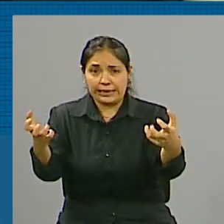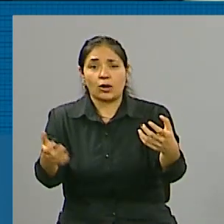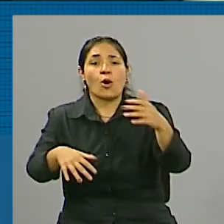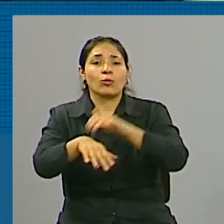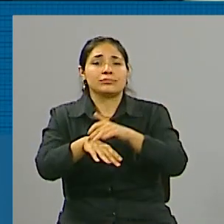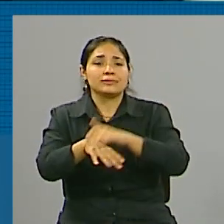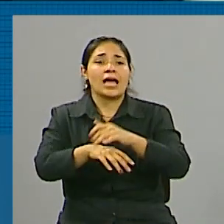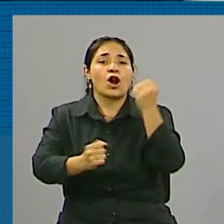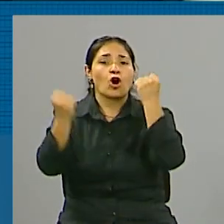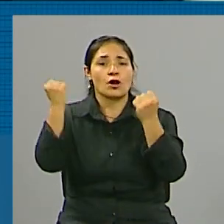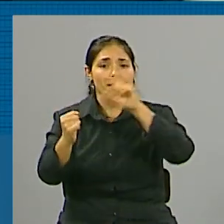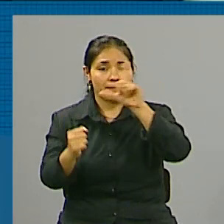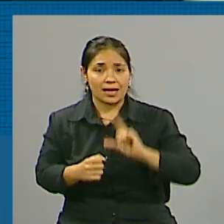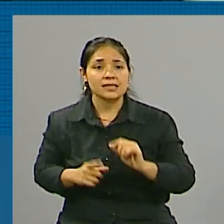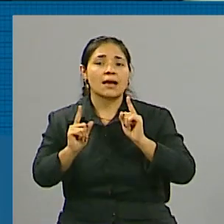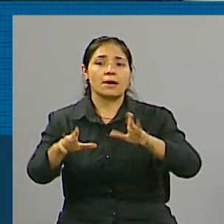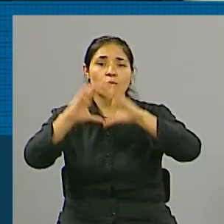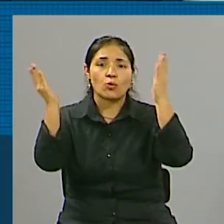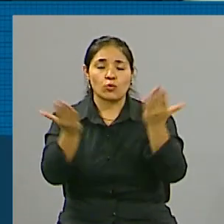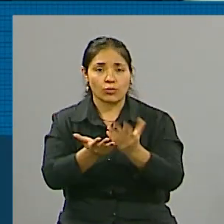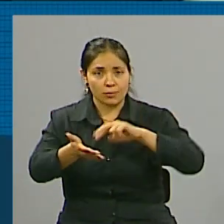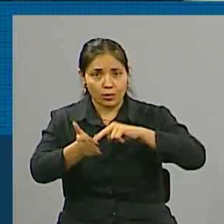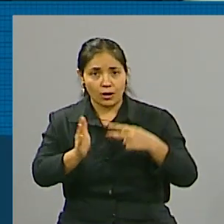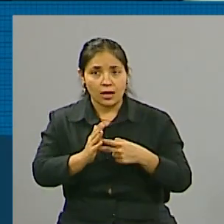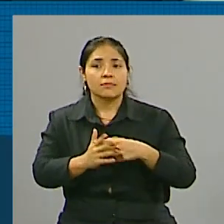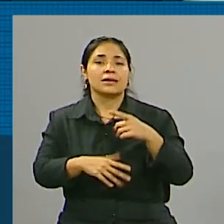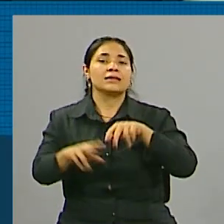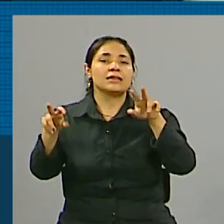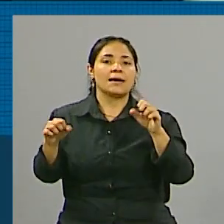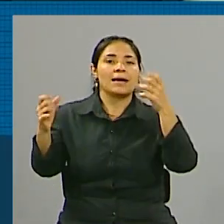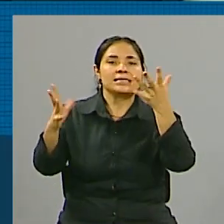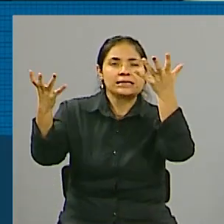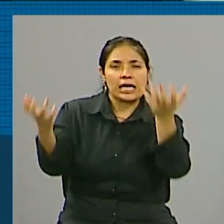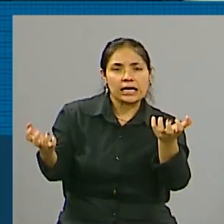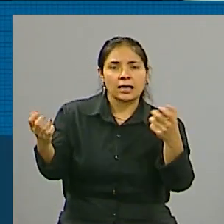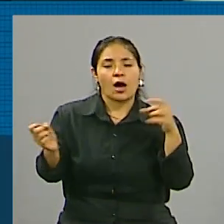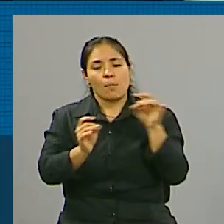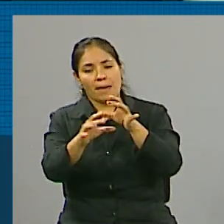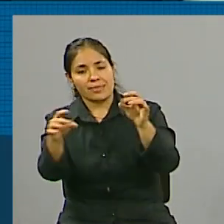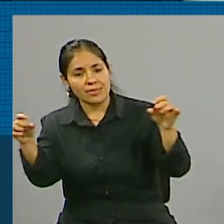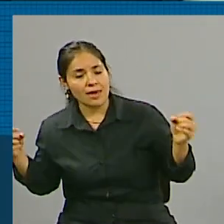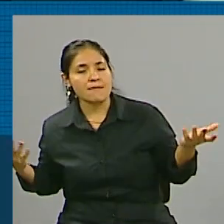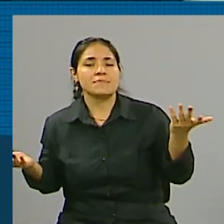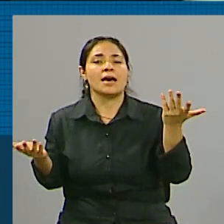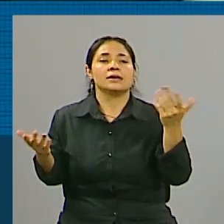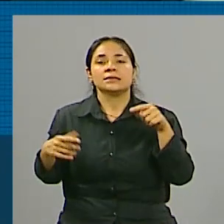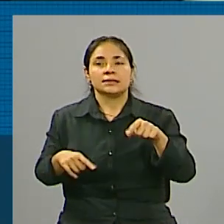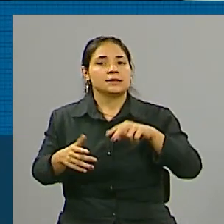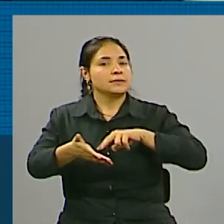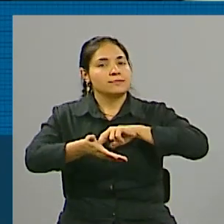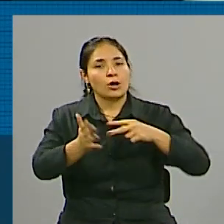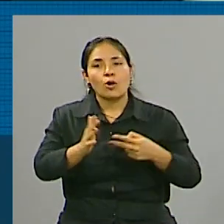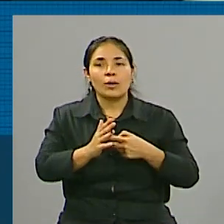de nuestro país, sino también a la economía del mundo. Cuando se habla de inflación se habla, bueno, la sequía, la pandemia, donde se han visto afectados por